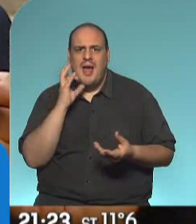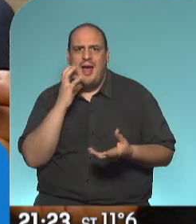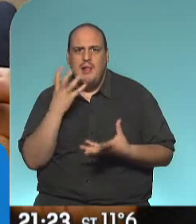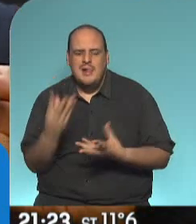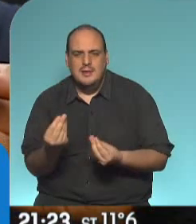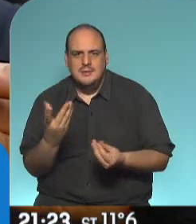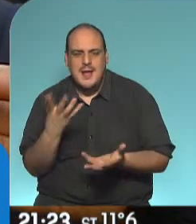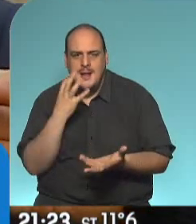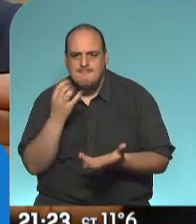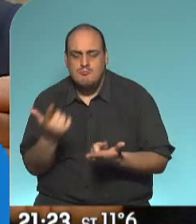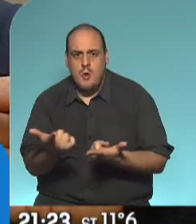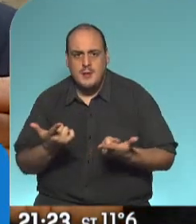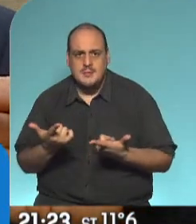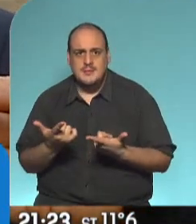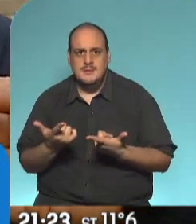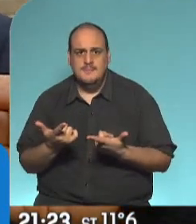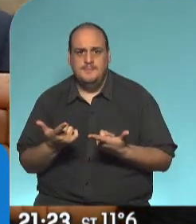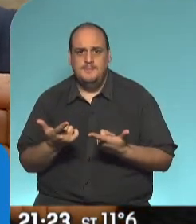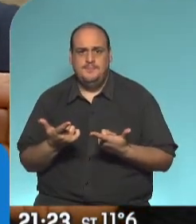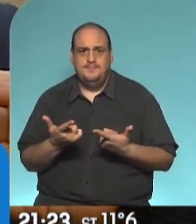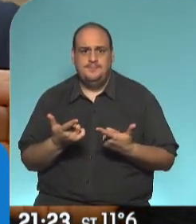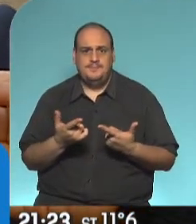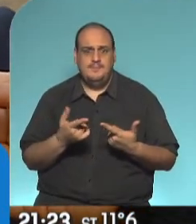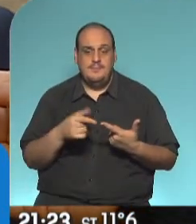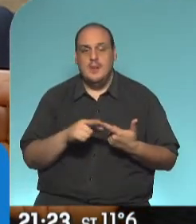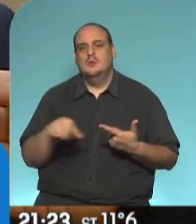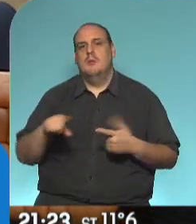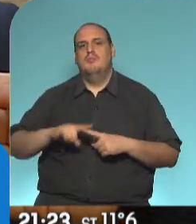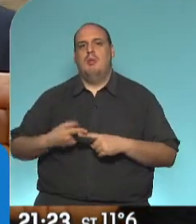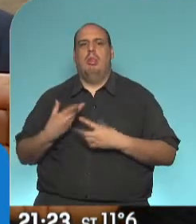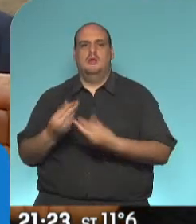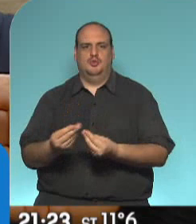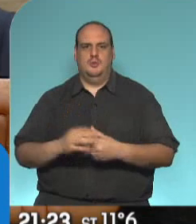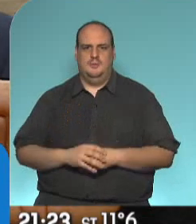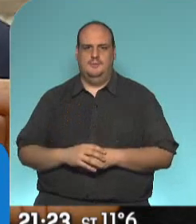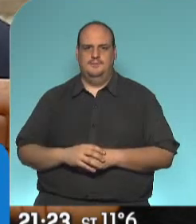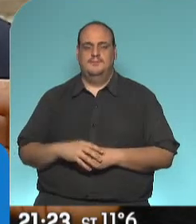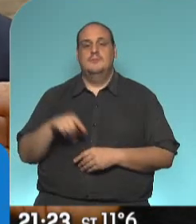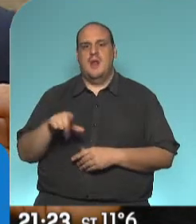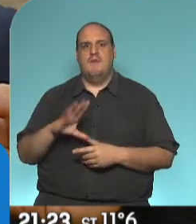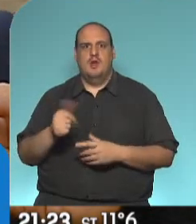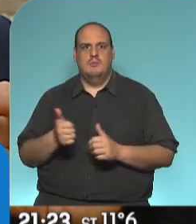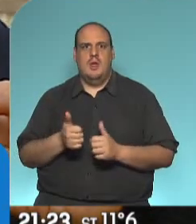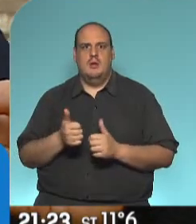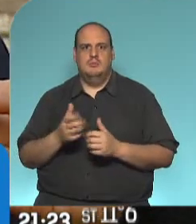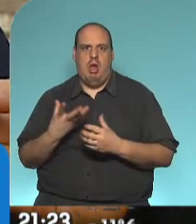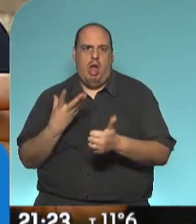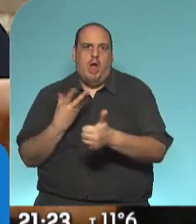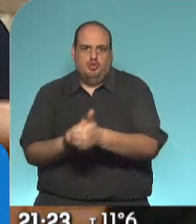amortigüe. Y en ese caso, este tipo de políticas es necesaria para hacer ese acompañamiento por un